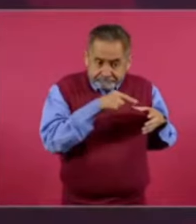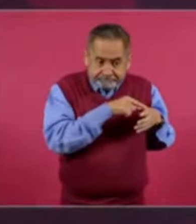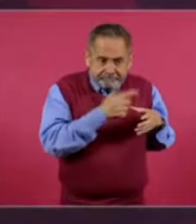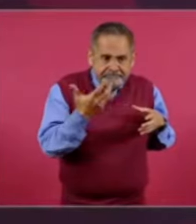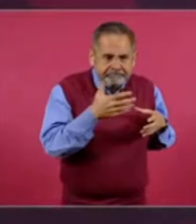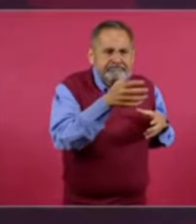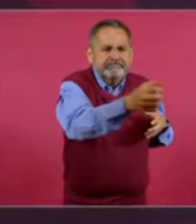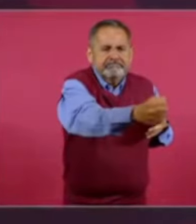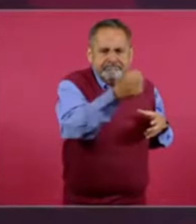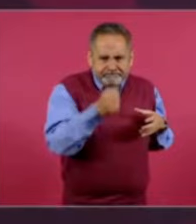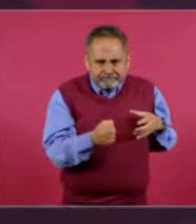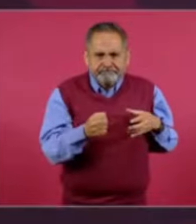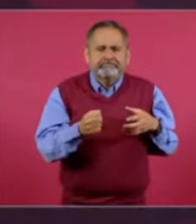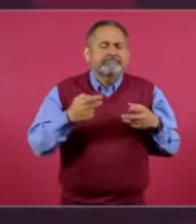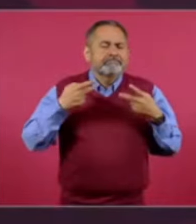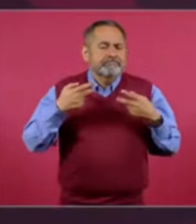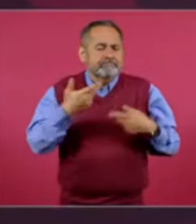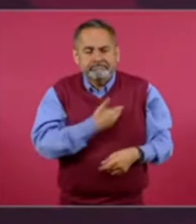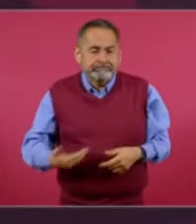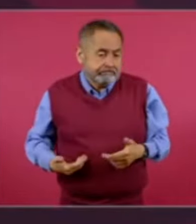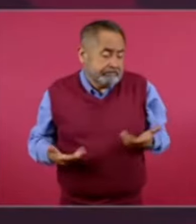También